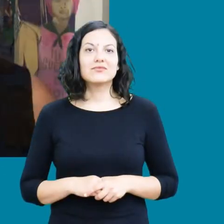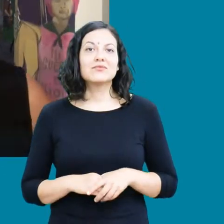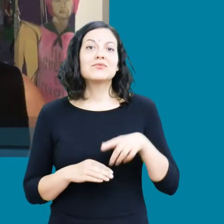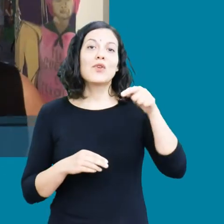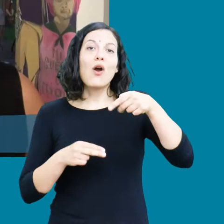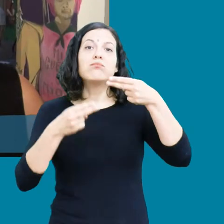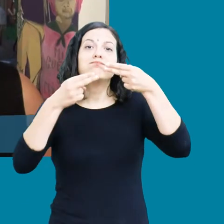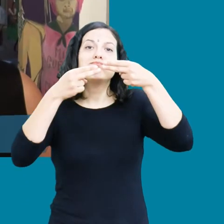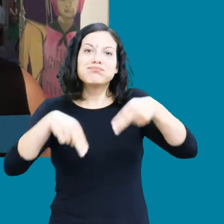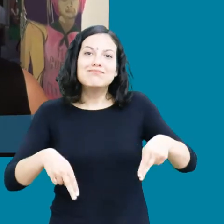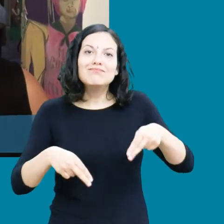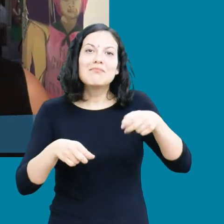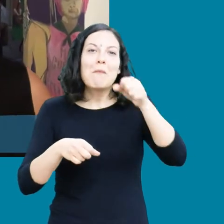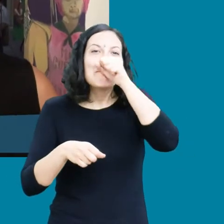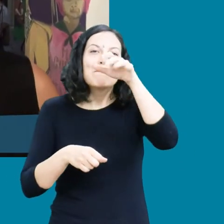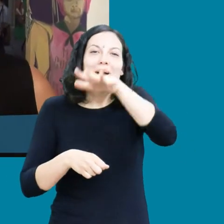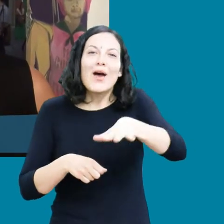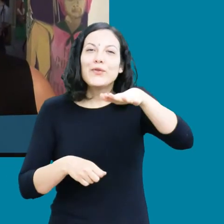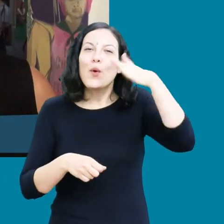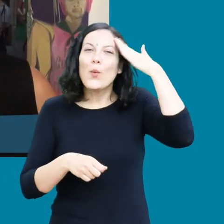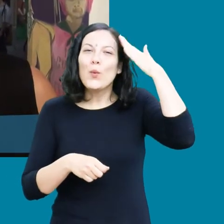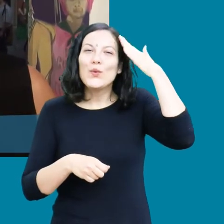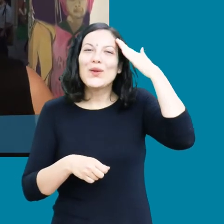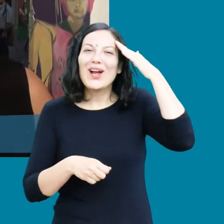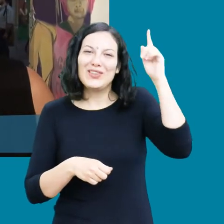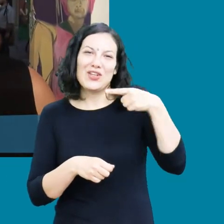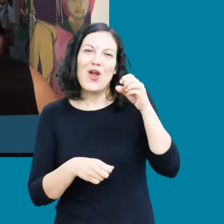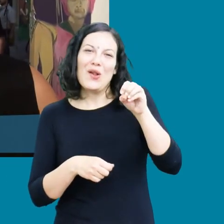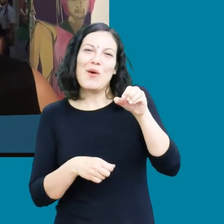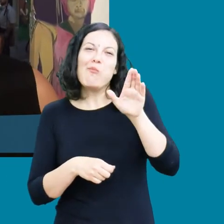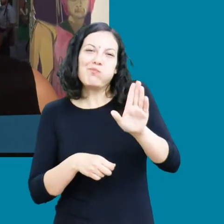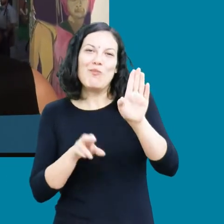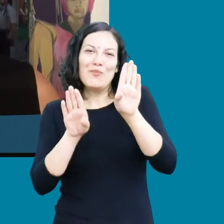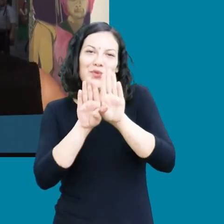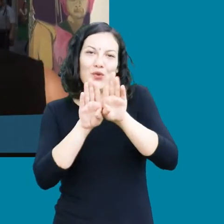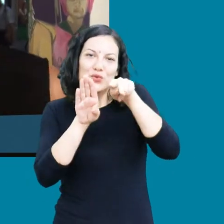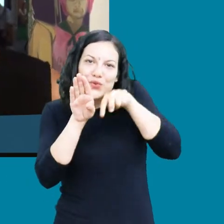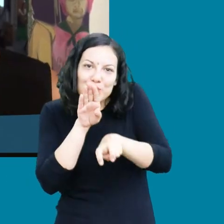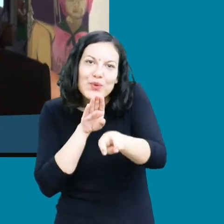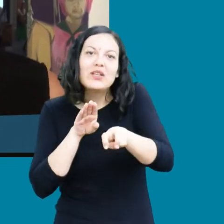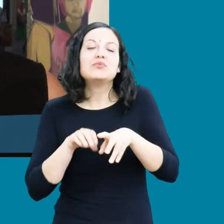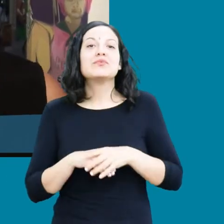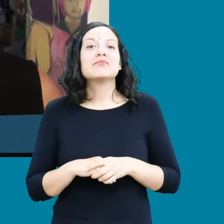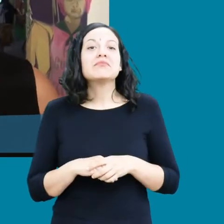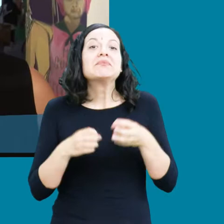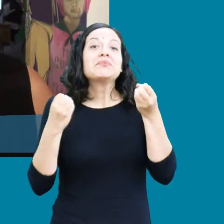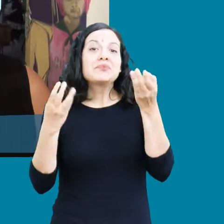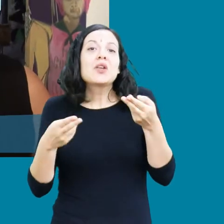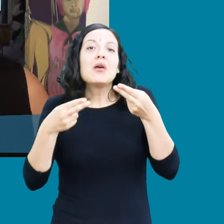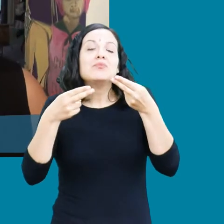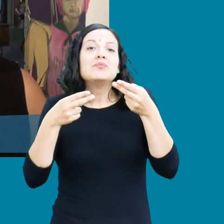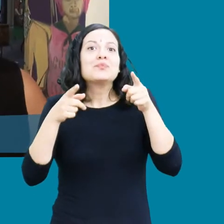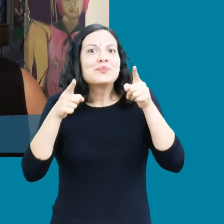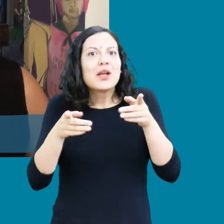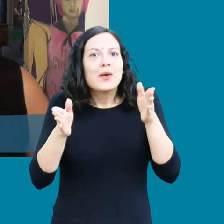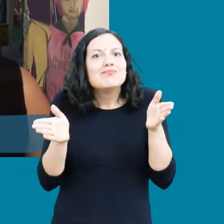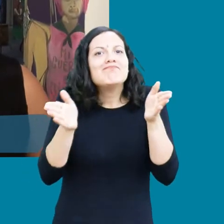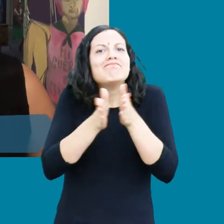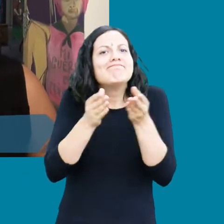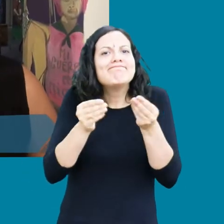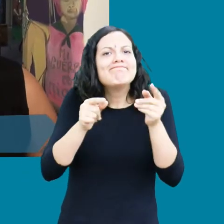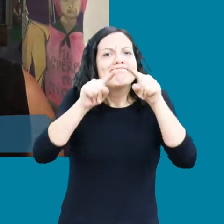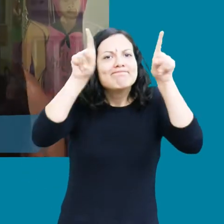Hoy se inaugura el patio cultural que hemos denominado el subsuelo, y bueno, se va a inaugurar junto con él el